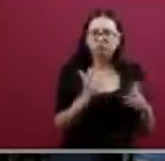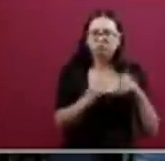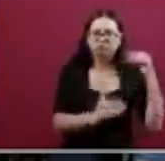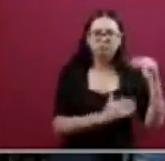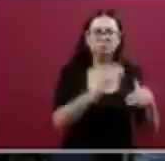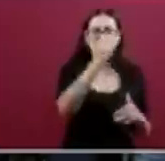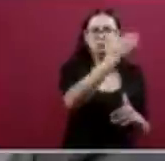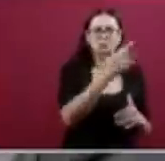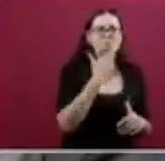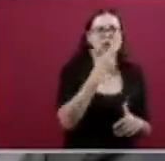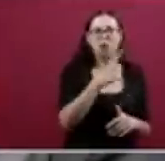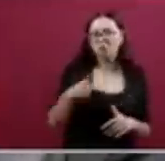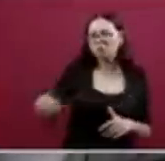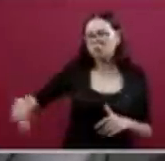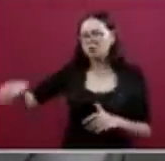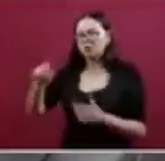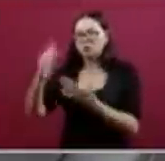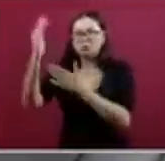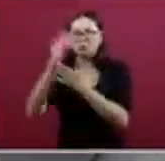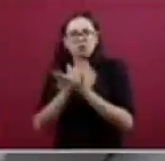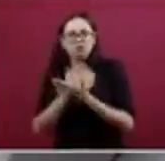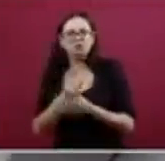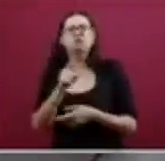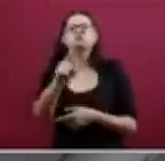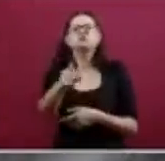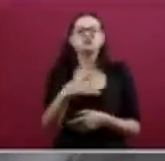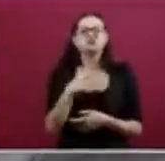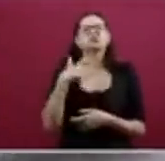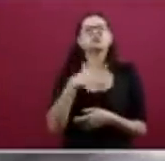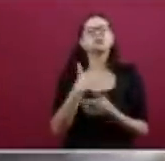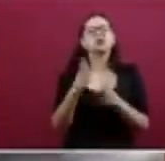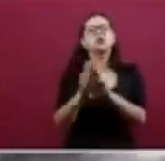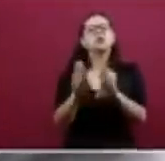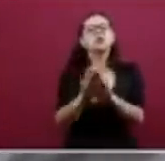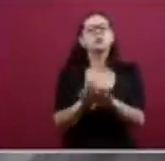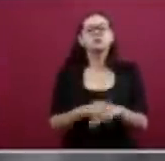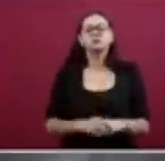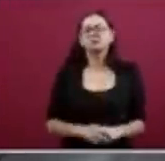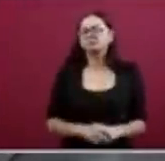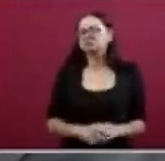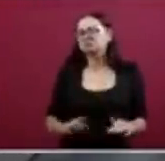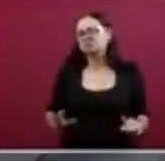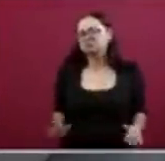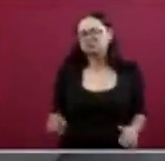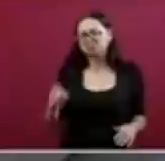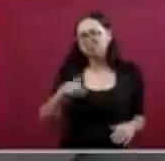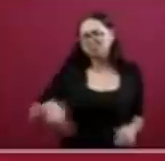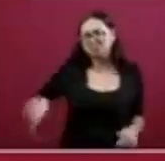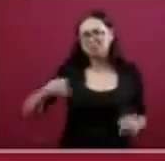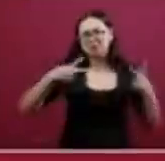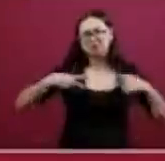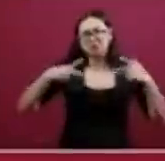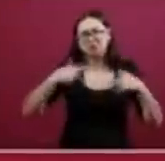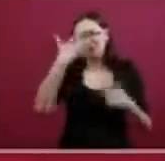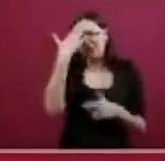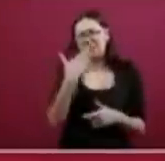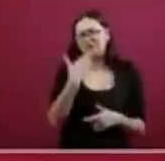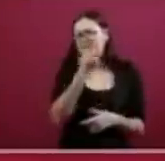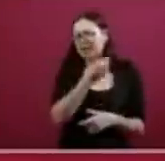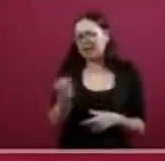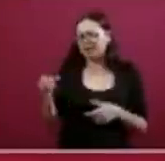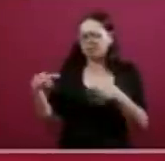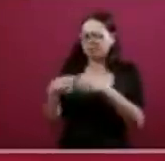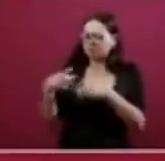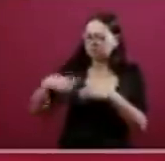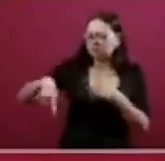preferiría? Que lo analicen los especialistas y que se llegue a un